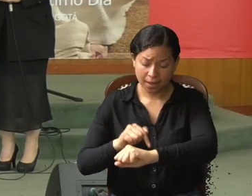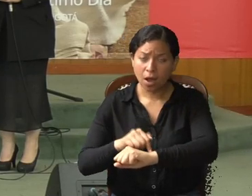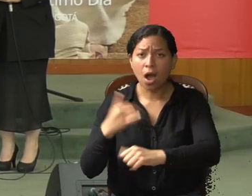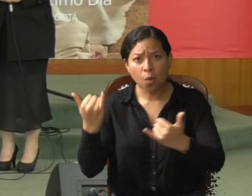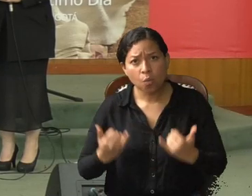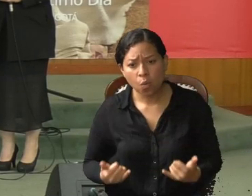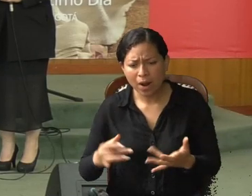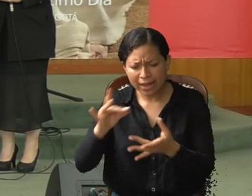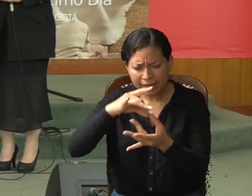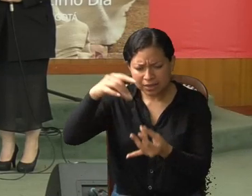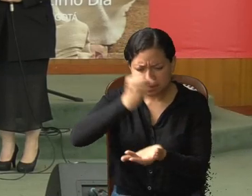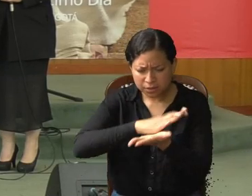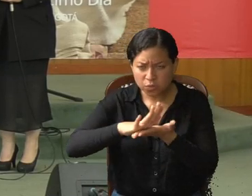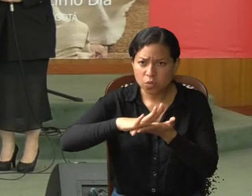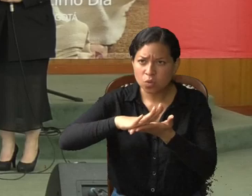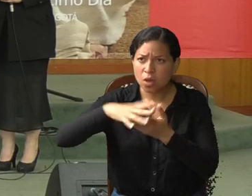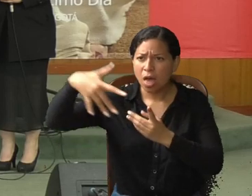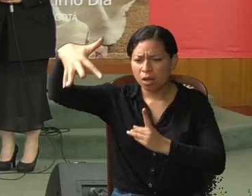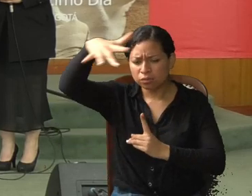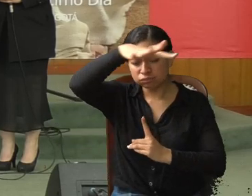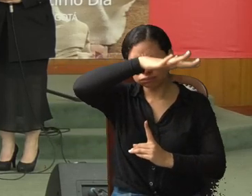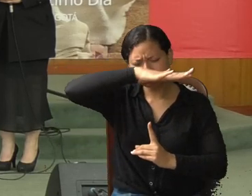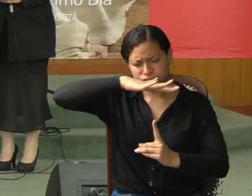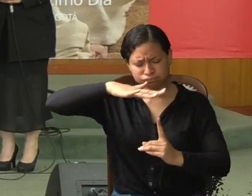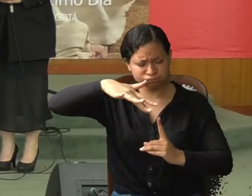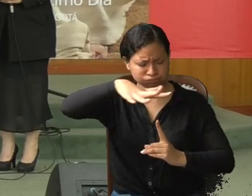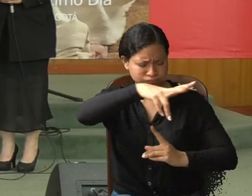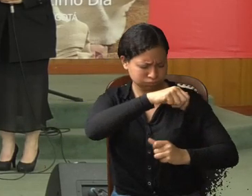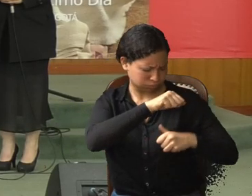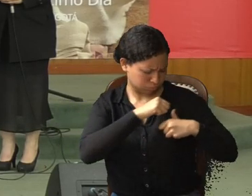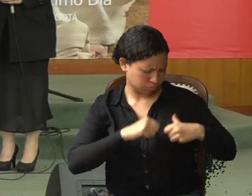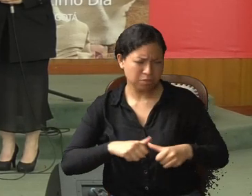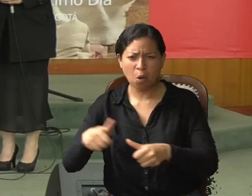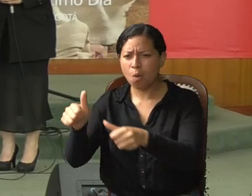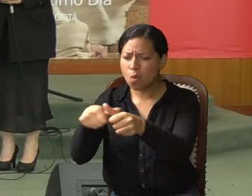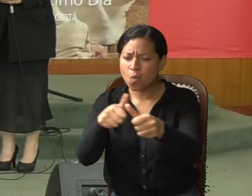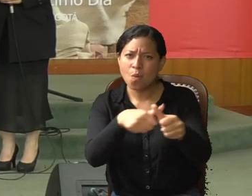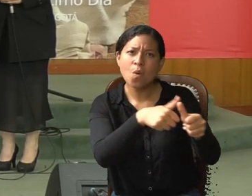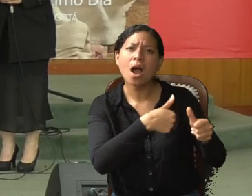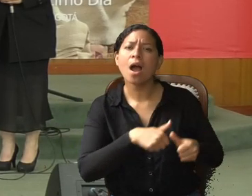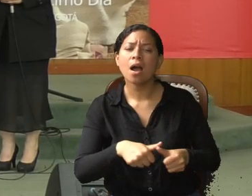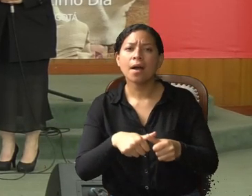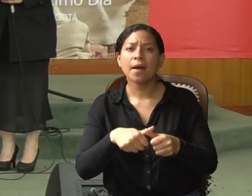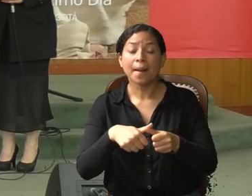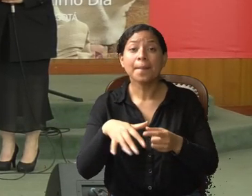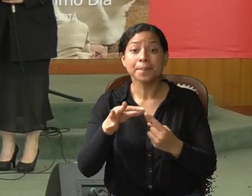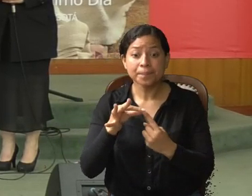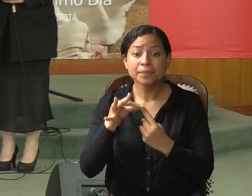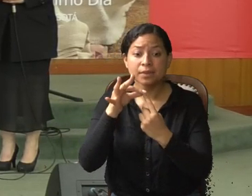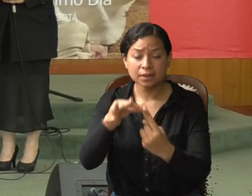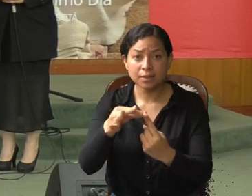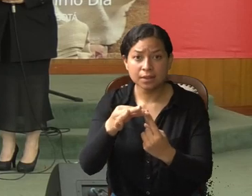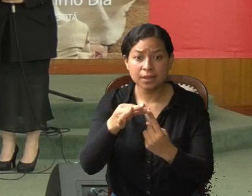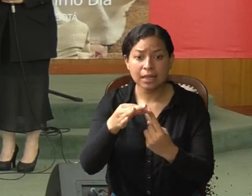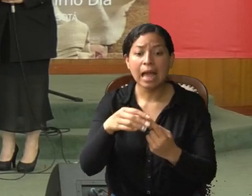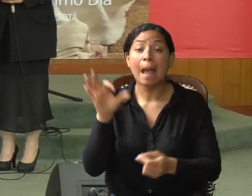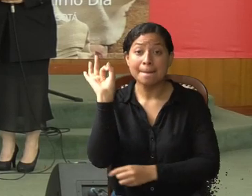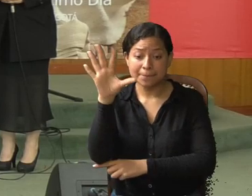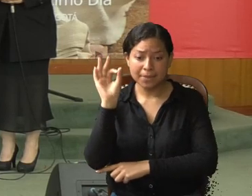Espíritu descienda en cada uno de nuestros corazones y en especial en mí, para que sea tu siervo y pueda trazar tu